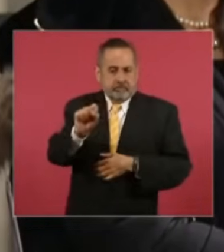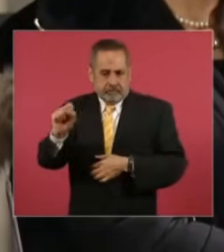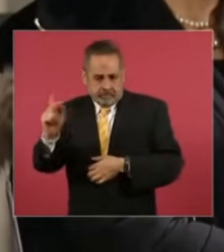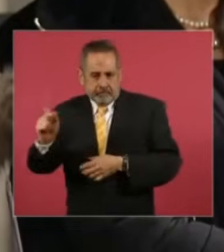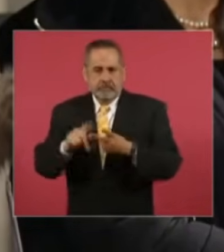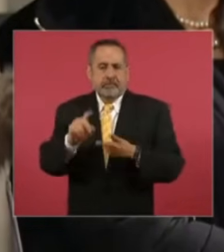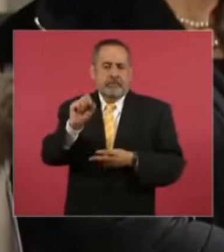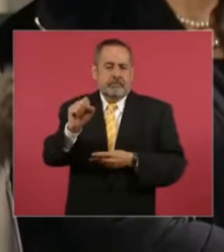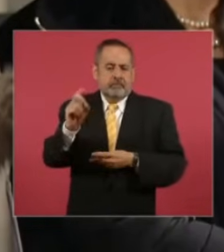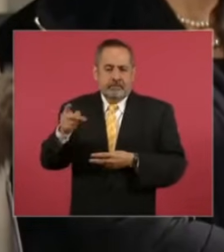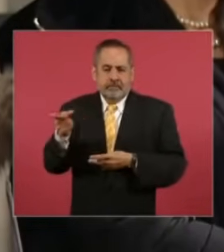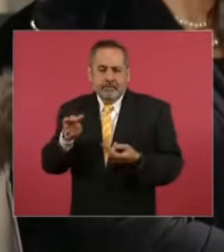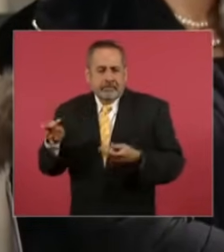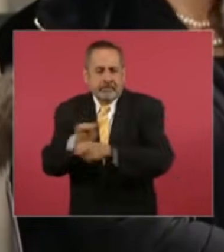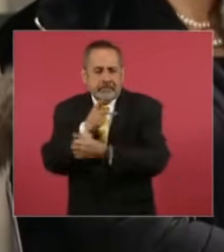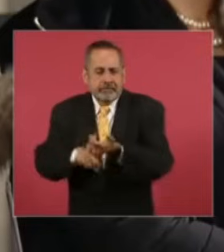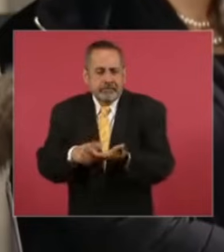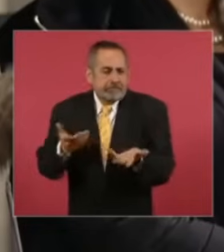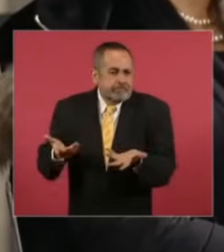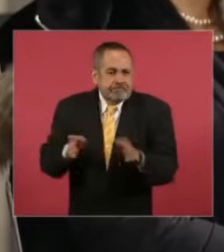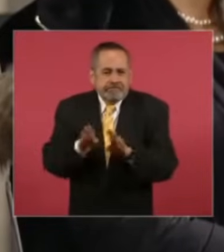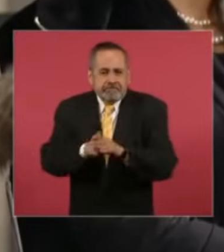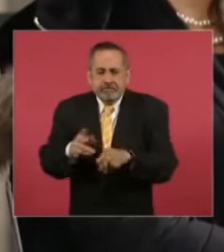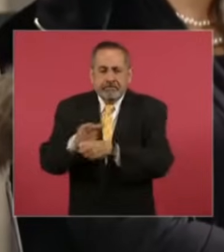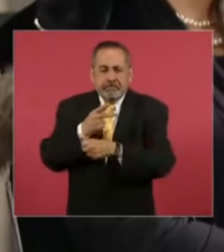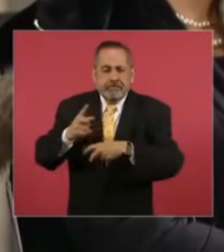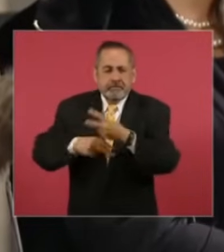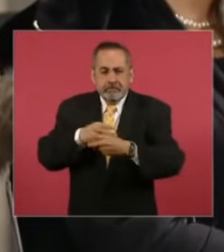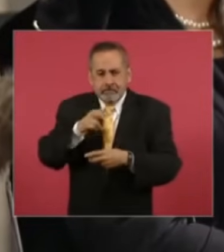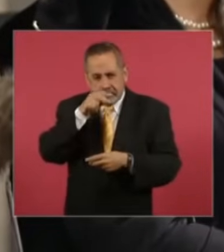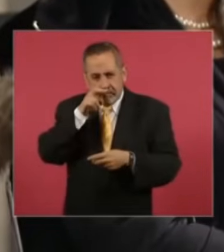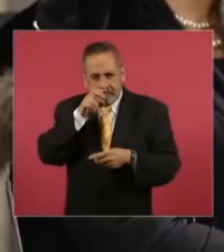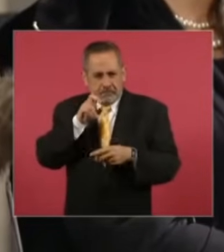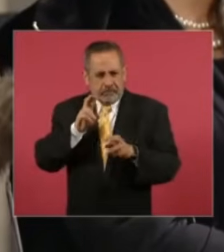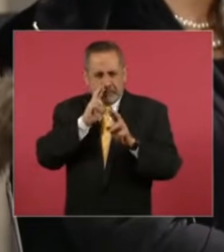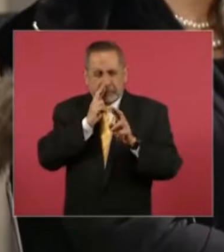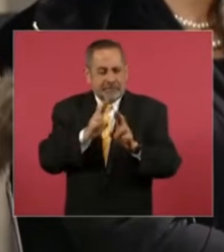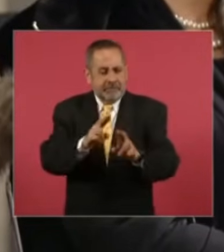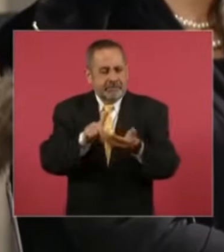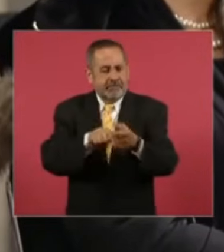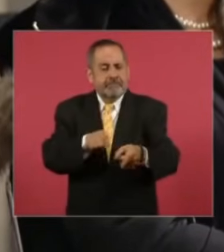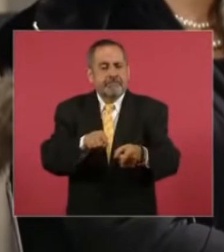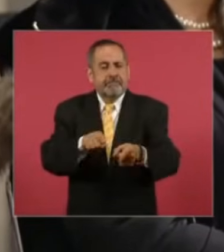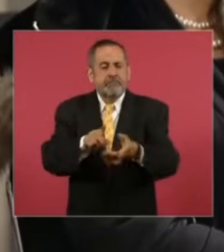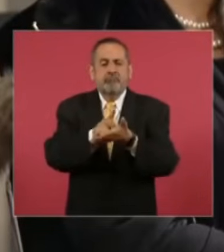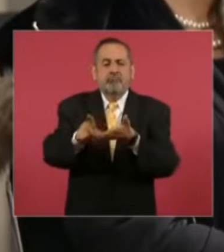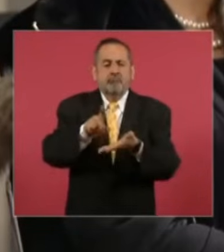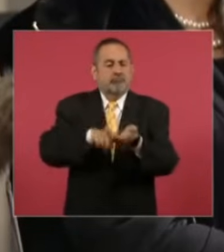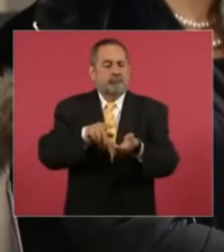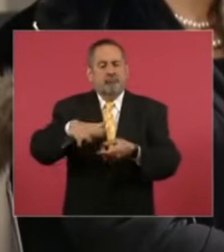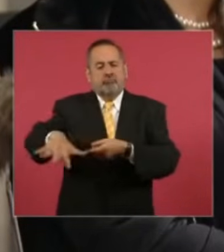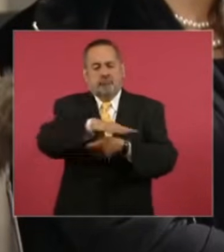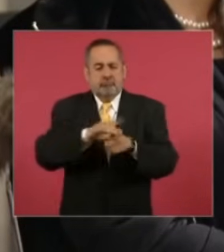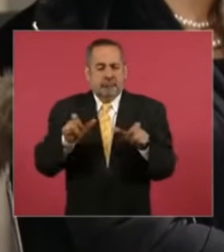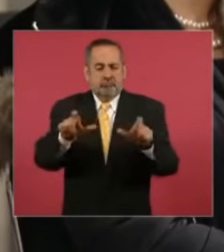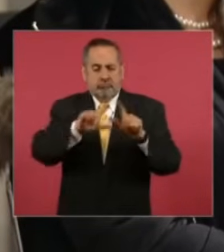Hacienda. ¿Cuál sería la diferencia que usted encuentra ahora que ya se les van a respetar el tema de los derechos y las prestaciones laborales en caso de que tuviera que